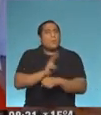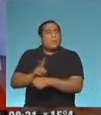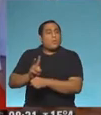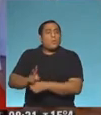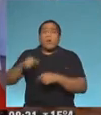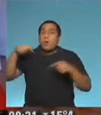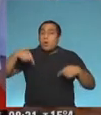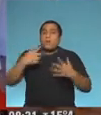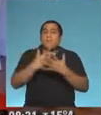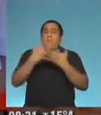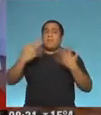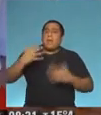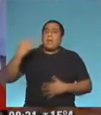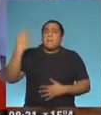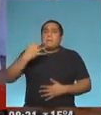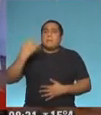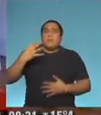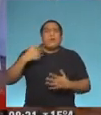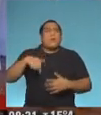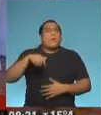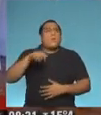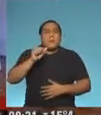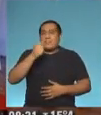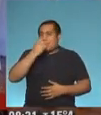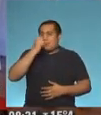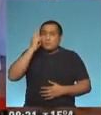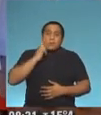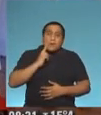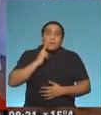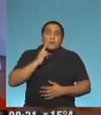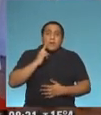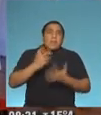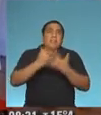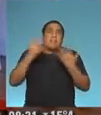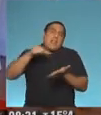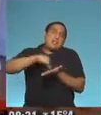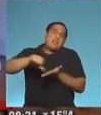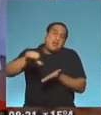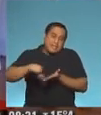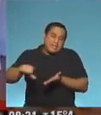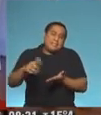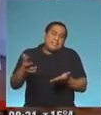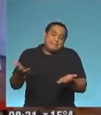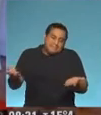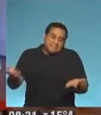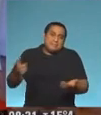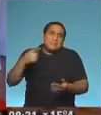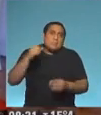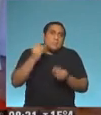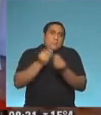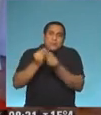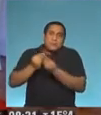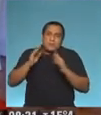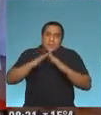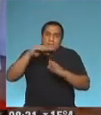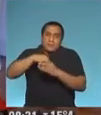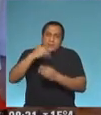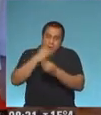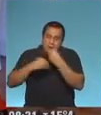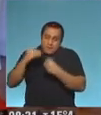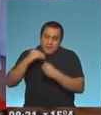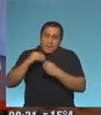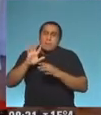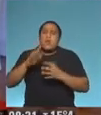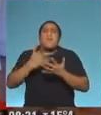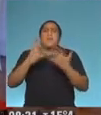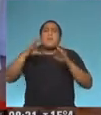en un día muy particular, porque hoy es martes 29, además de ser el día de los ñoquis, que me imagino que muchos comerán allí en sus casas, también